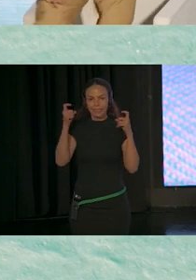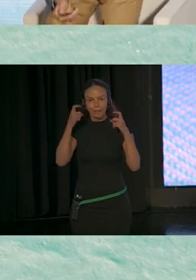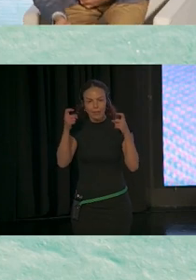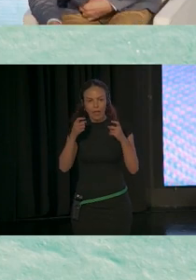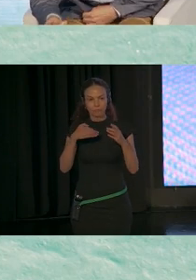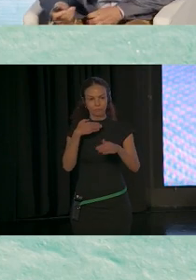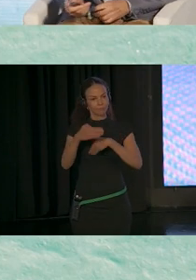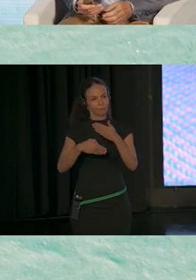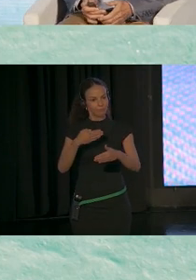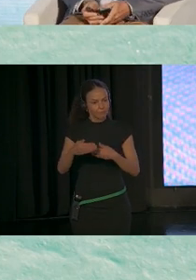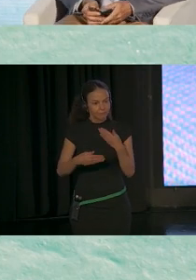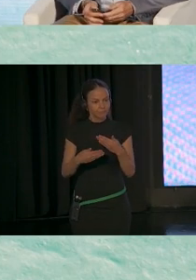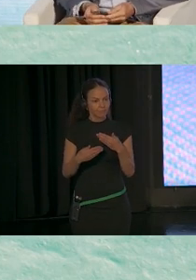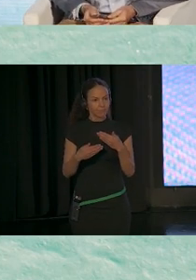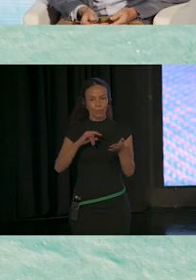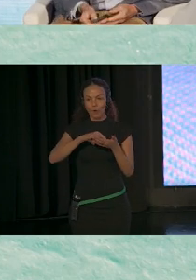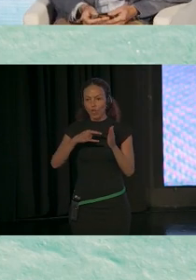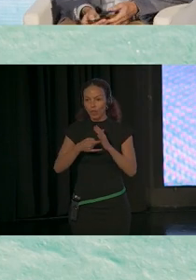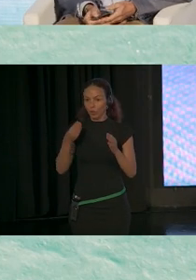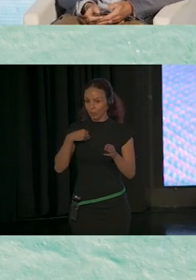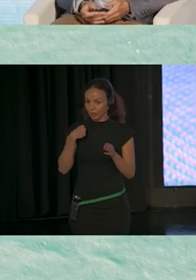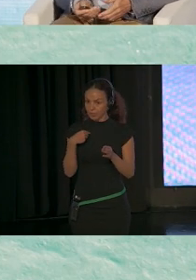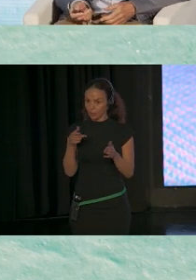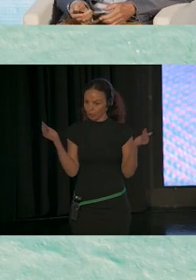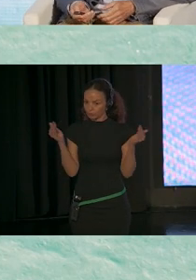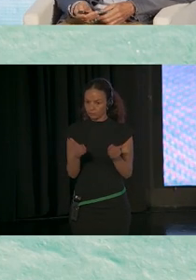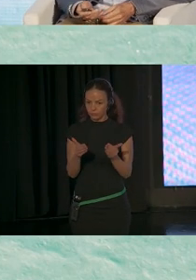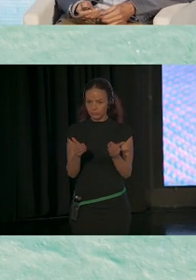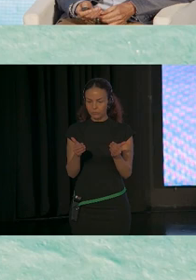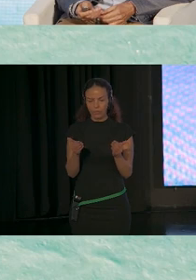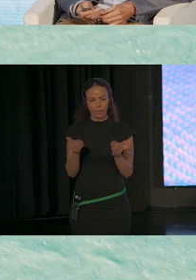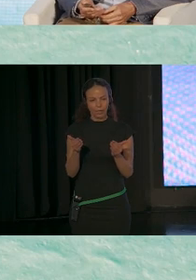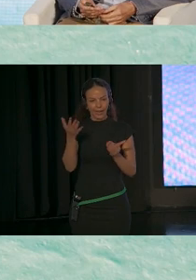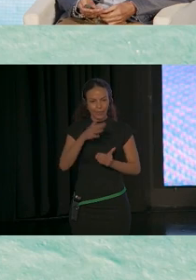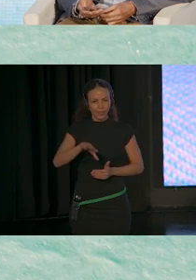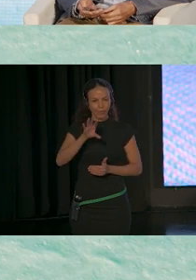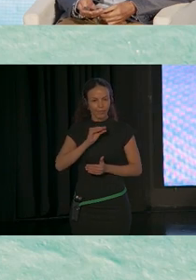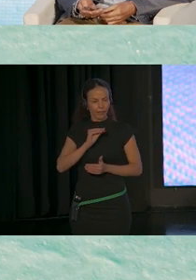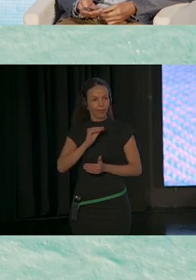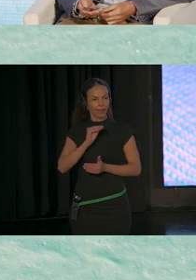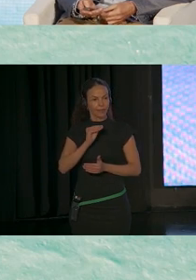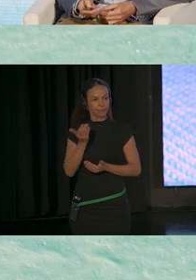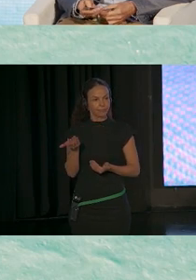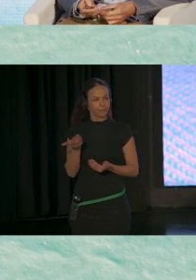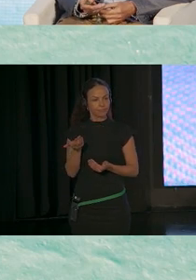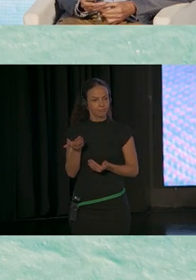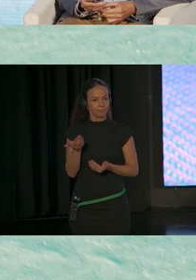hemos intentado ir avanzando en ese proyecto, ir comprendiendo qué es lo que de alguna manera